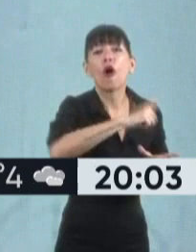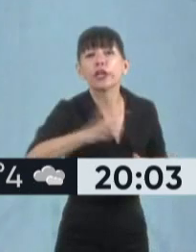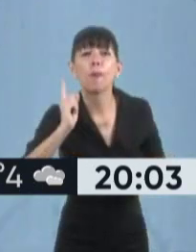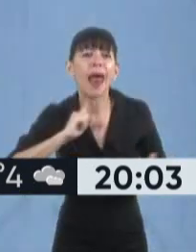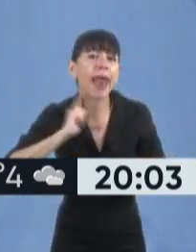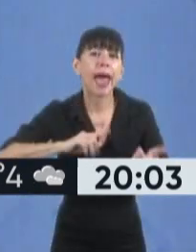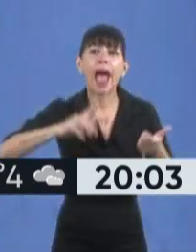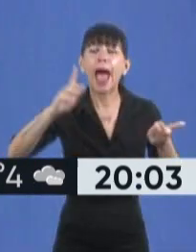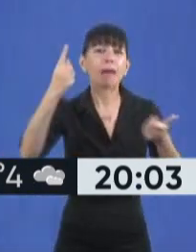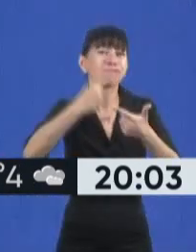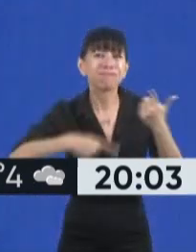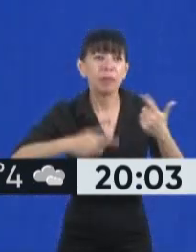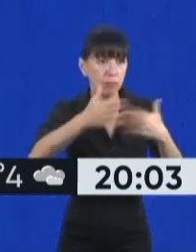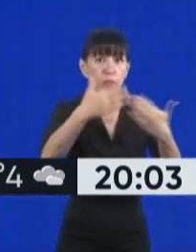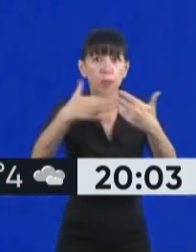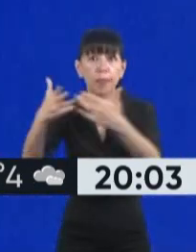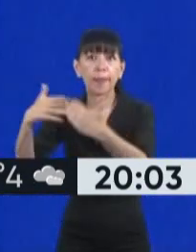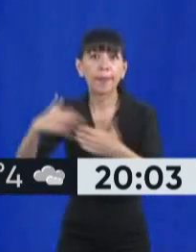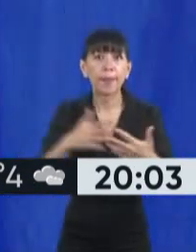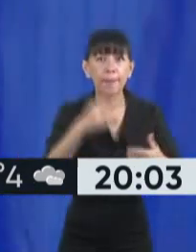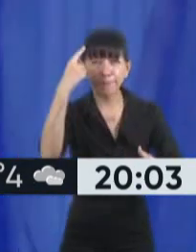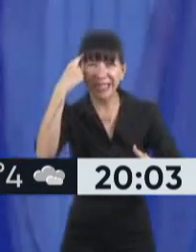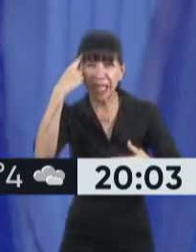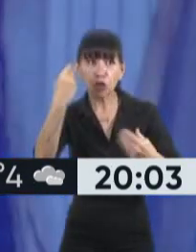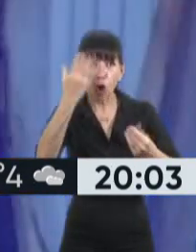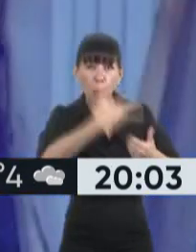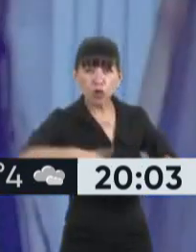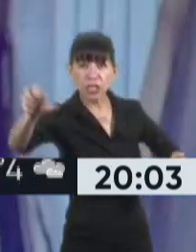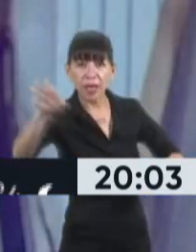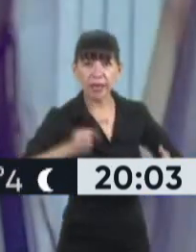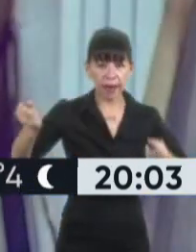Todo eso se hizo con criterio federal.